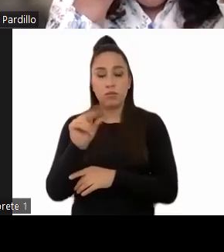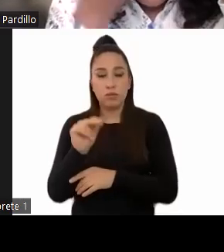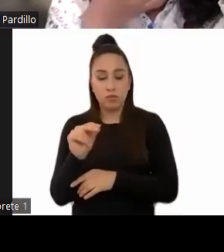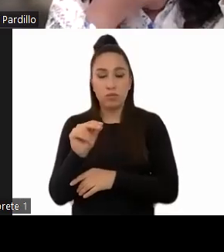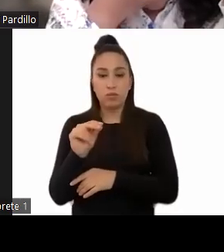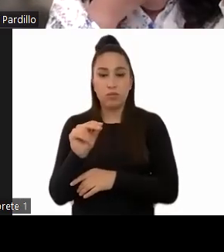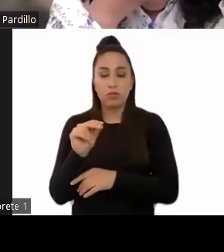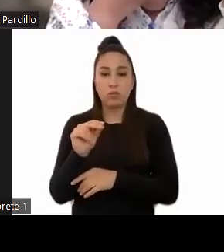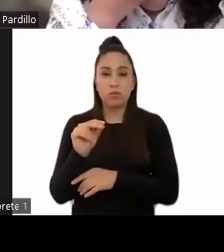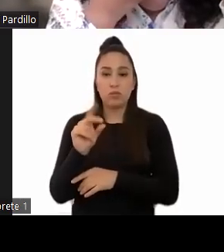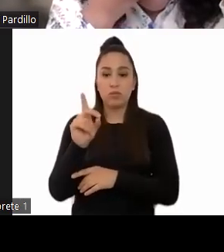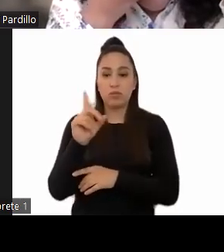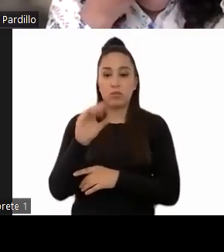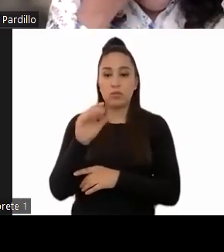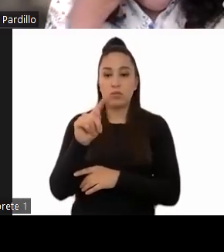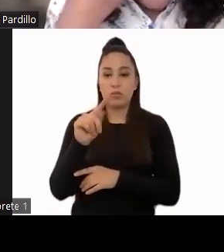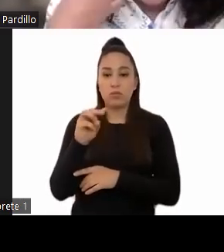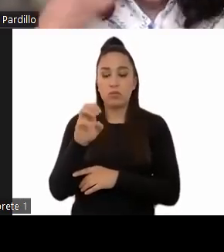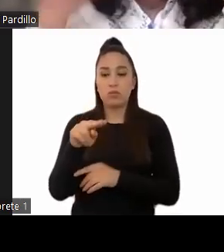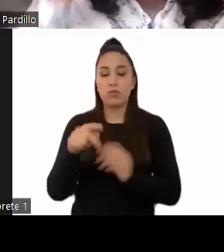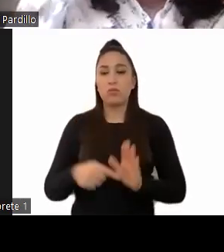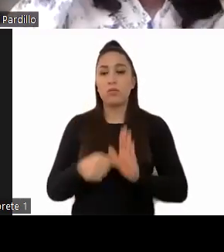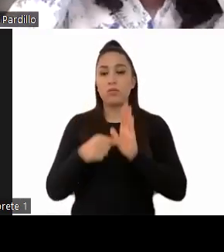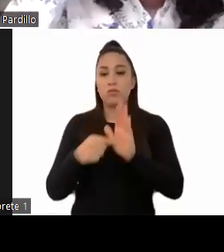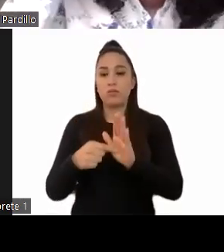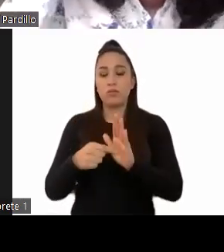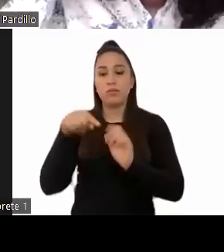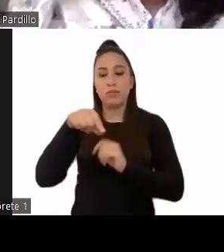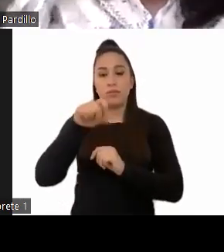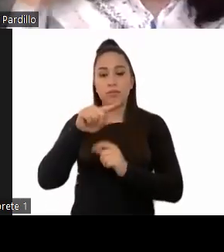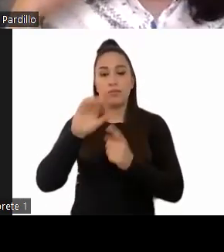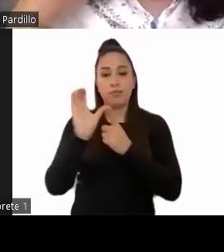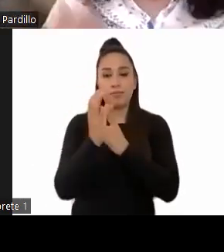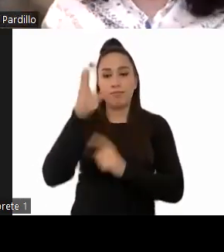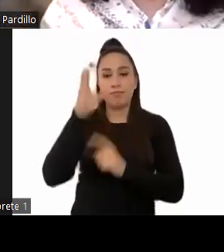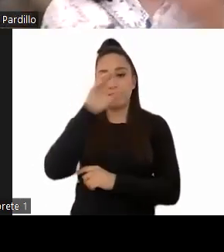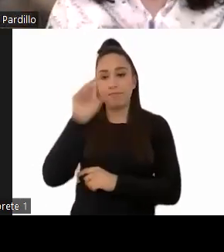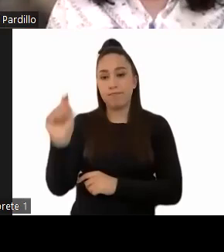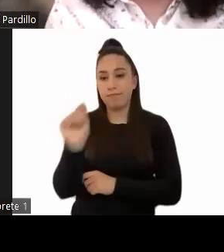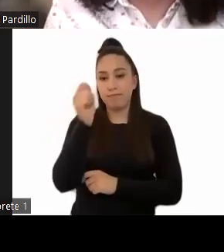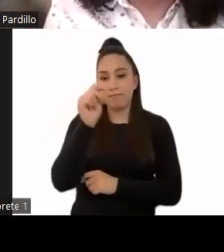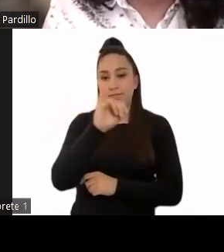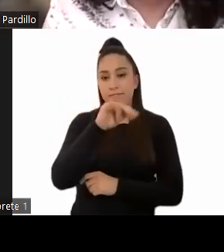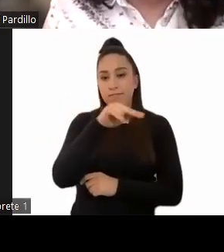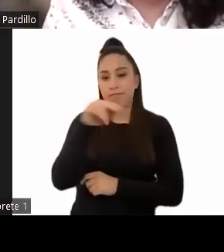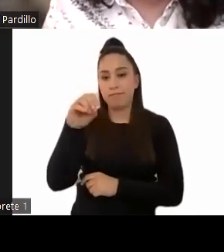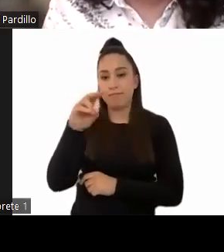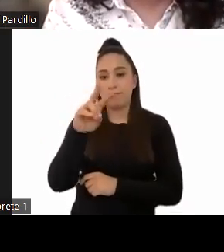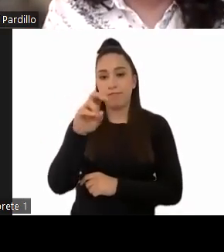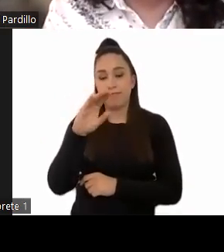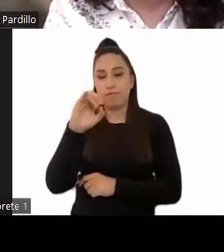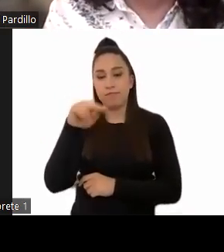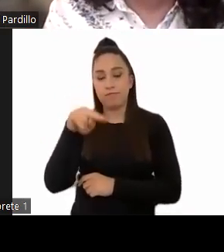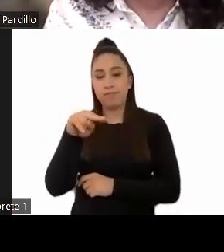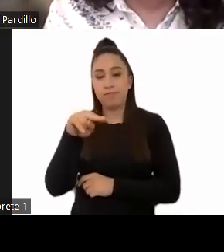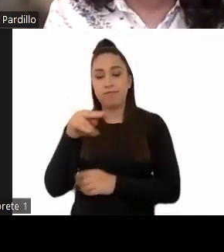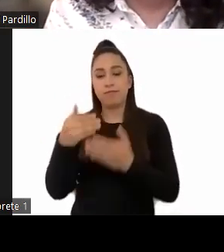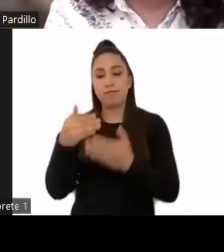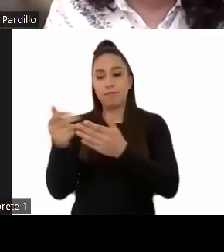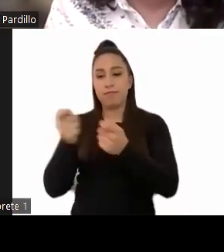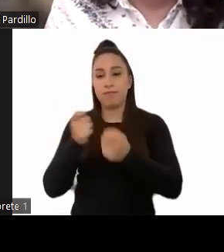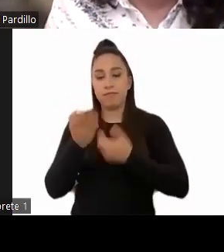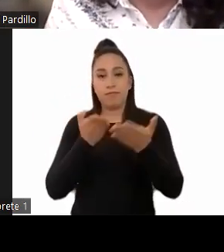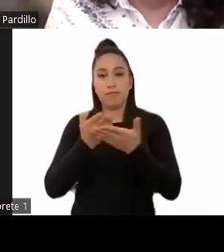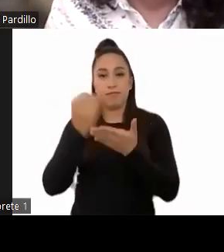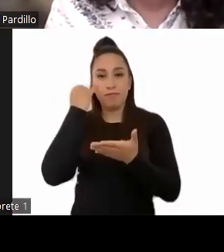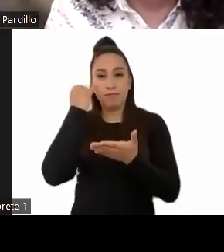aprobación del dictamen que presenta la Comisión de Ciencia, Tecnología e Innovación relativo a la iniciativa con proyecto